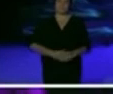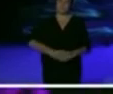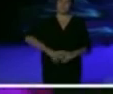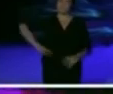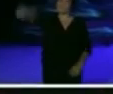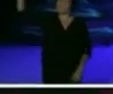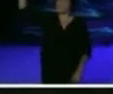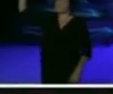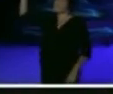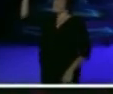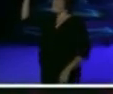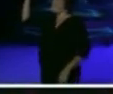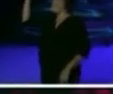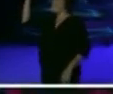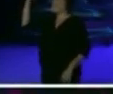ves.